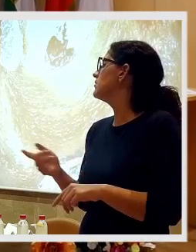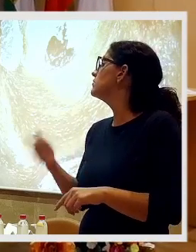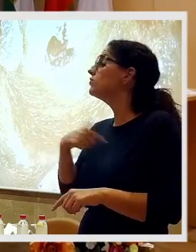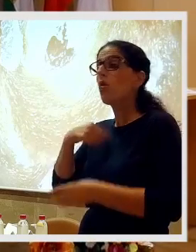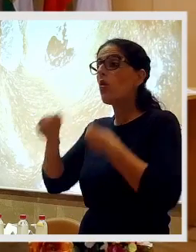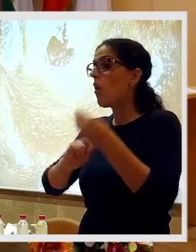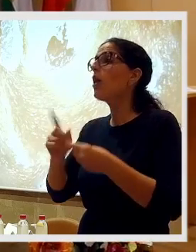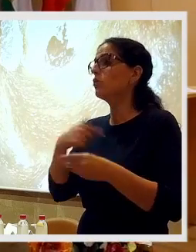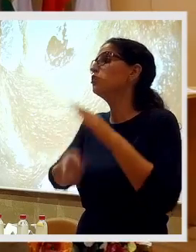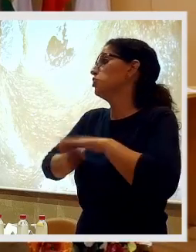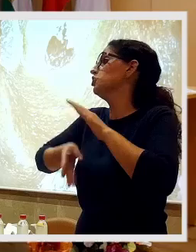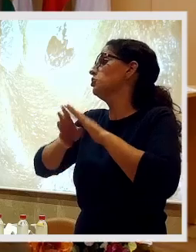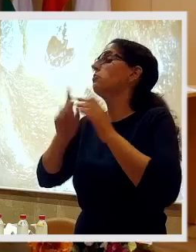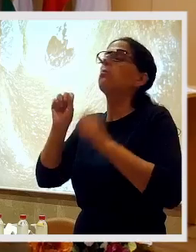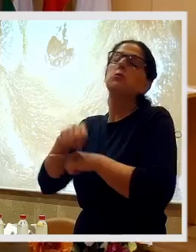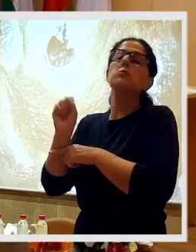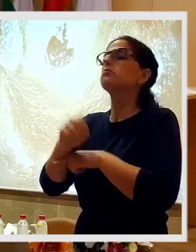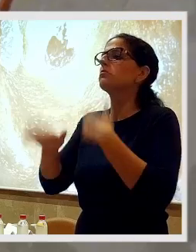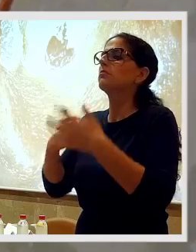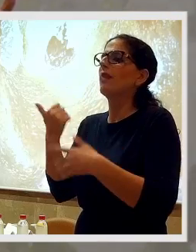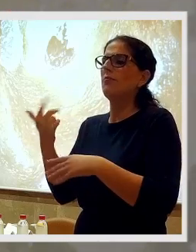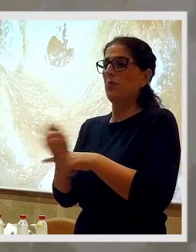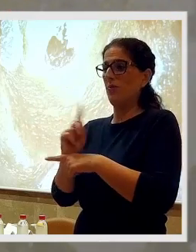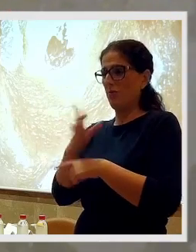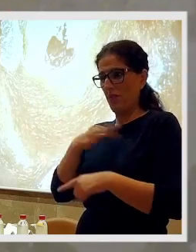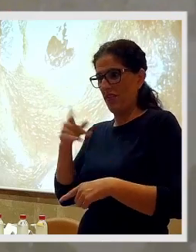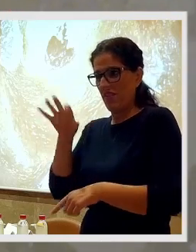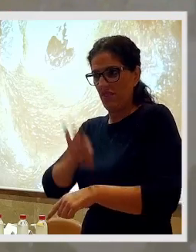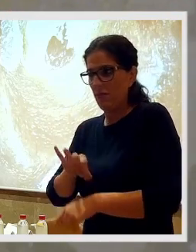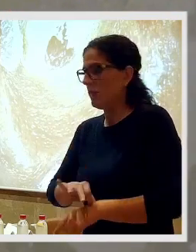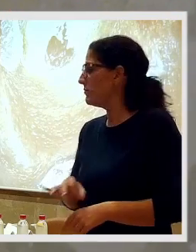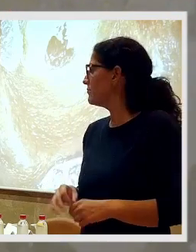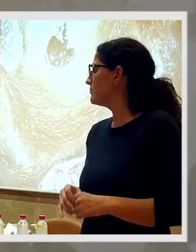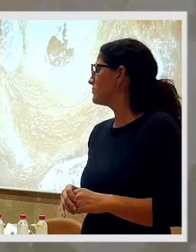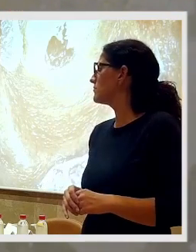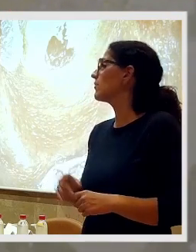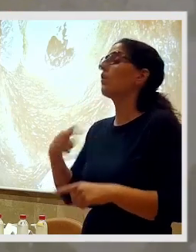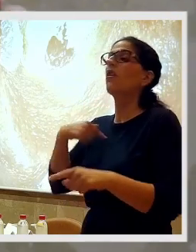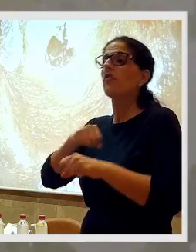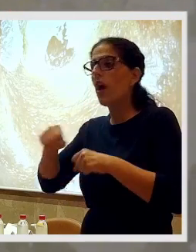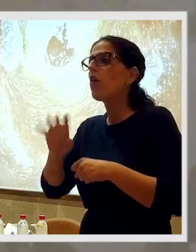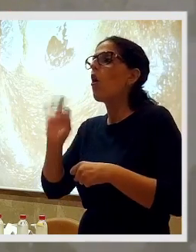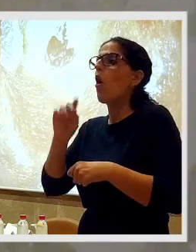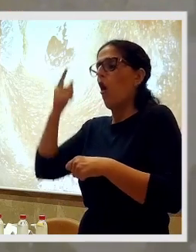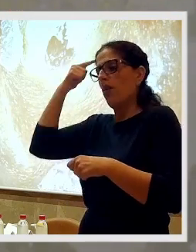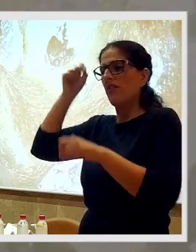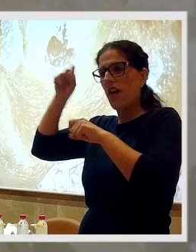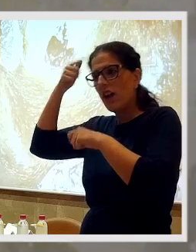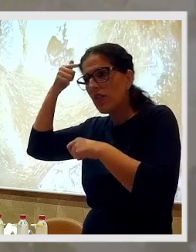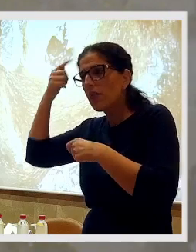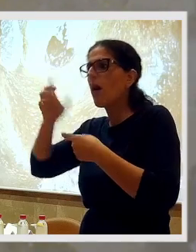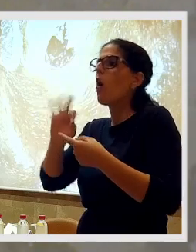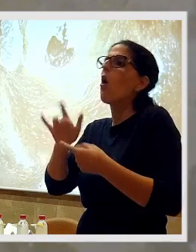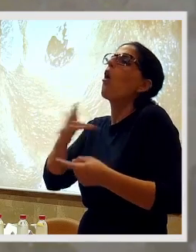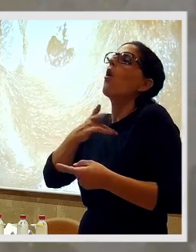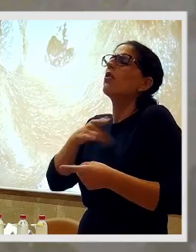cuanto más factores de riesgo tenga una persona, más rápidamente la desarrollará y tendrá su infarto, su trombosis cerebral o su angina